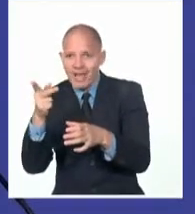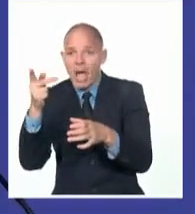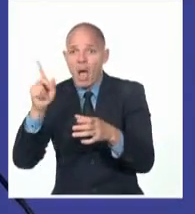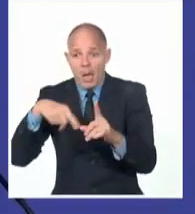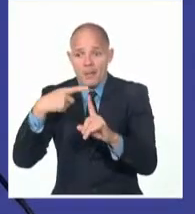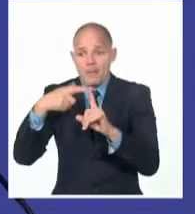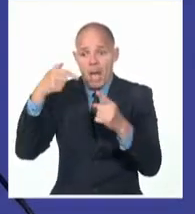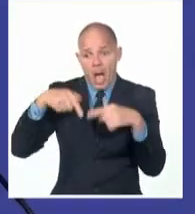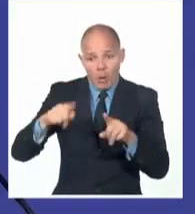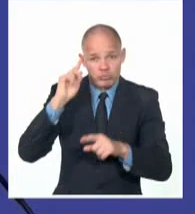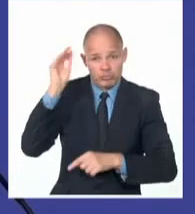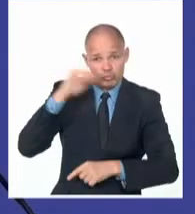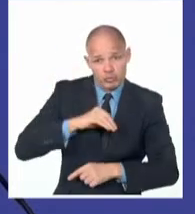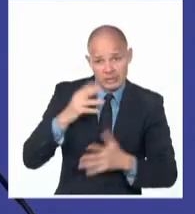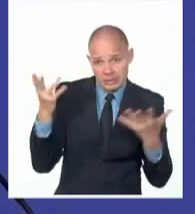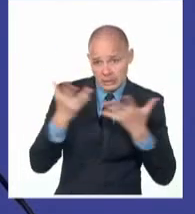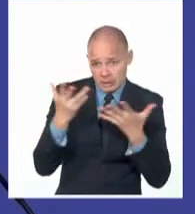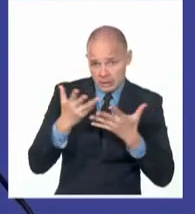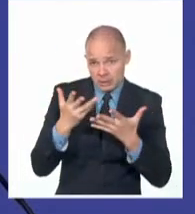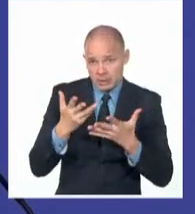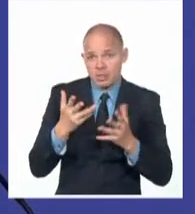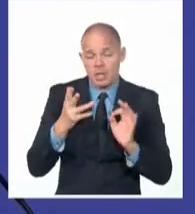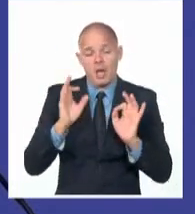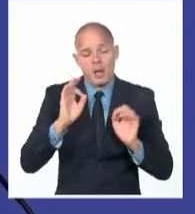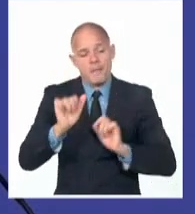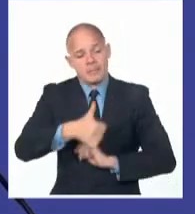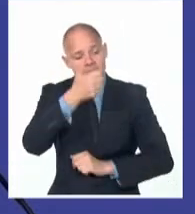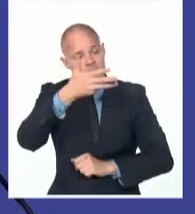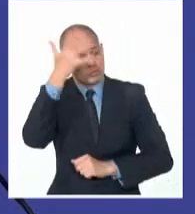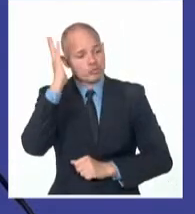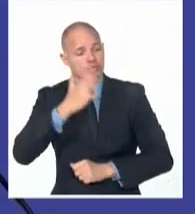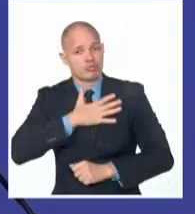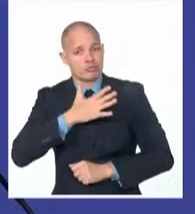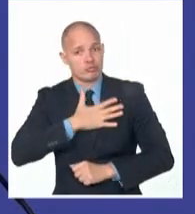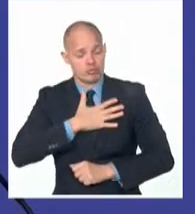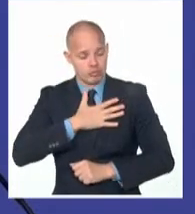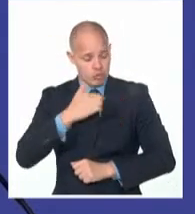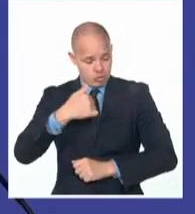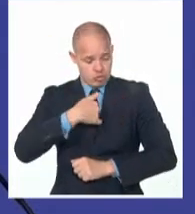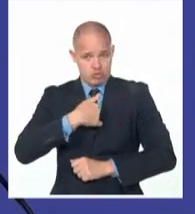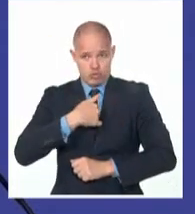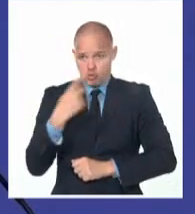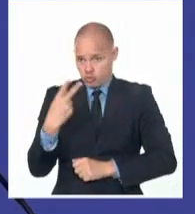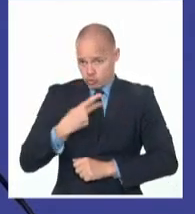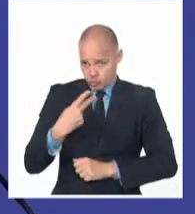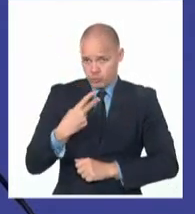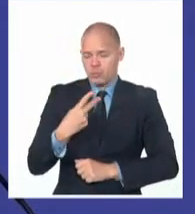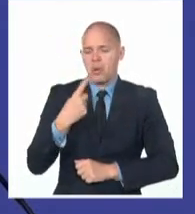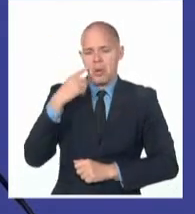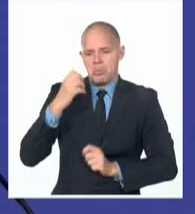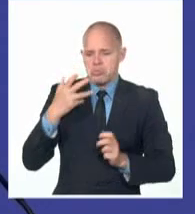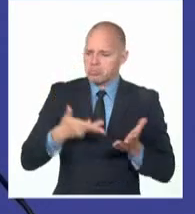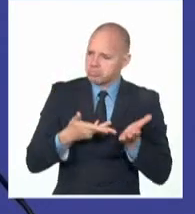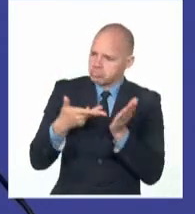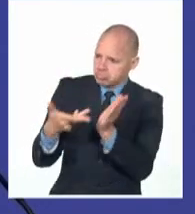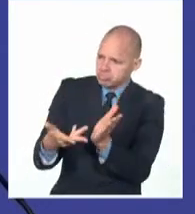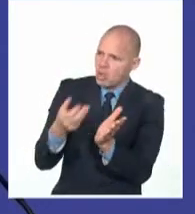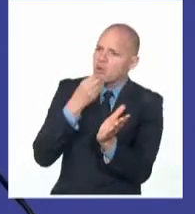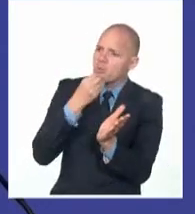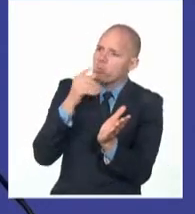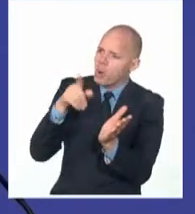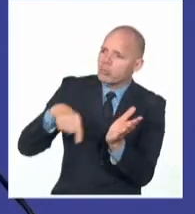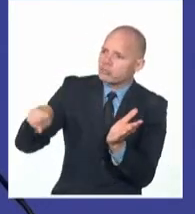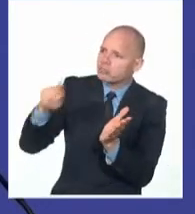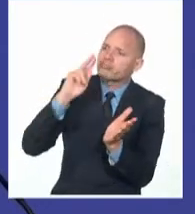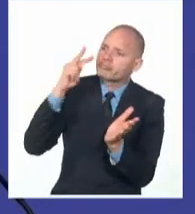presidente de la República, Miguel Díaz-Canel, como yo, hemos puesto a disposición de los Estados